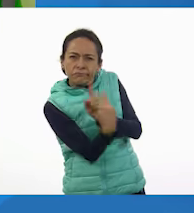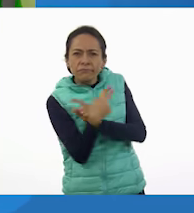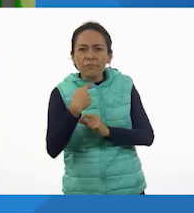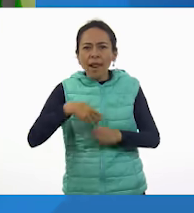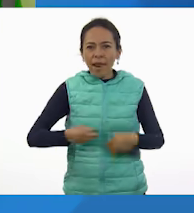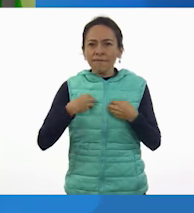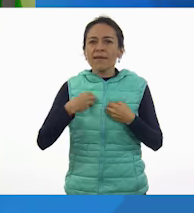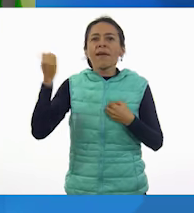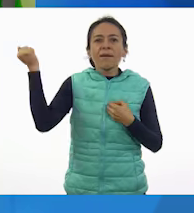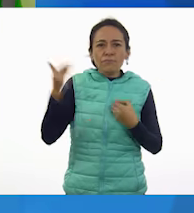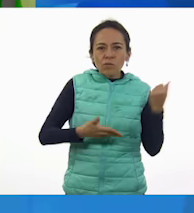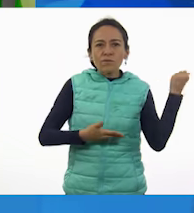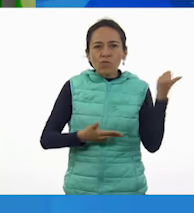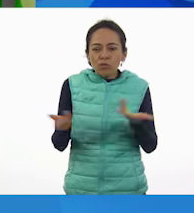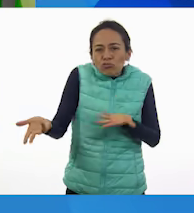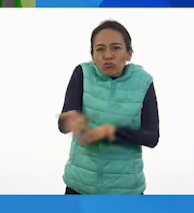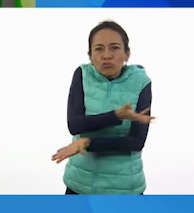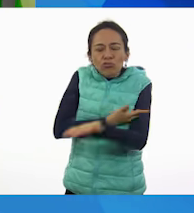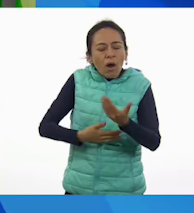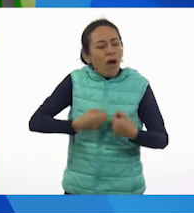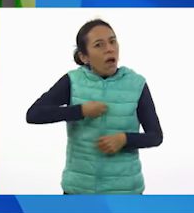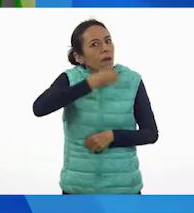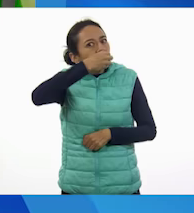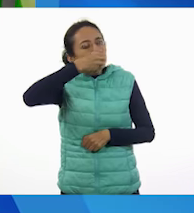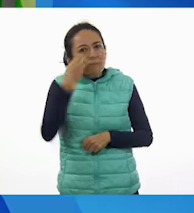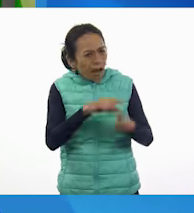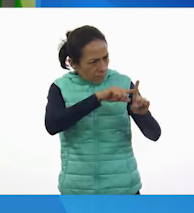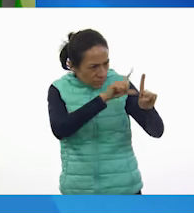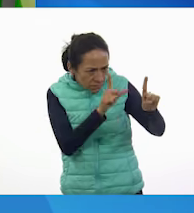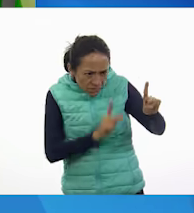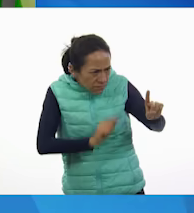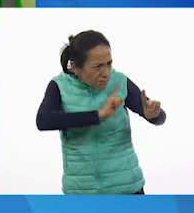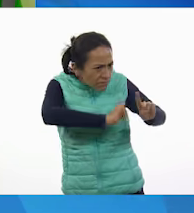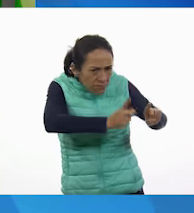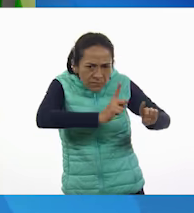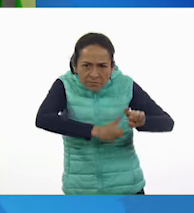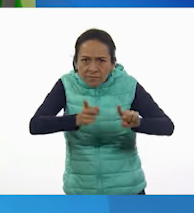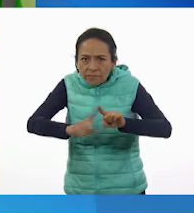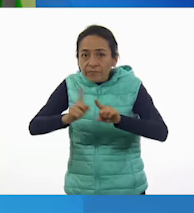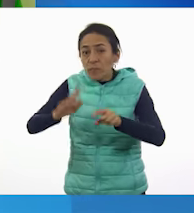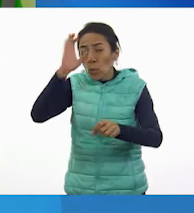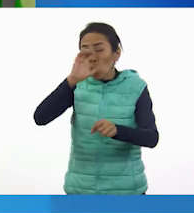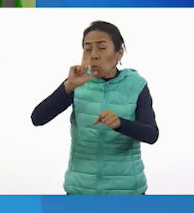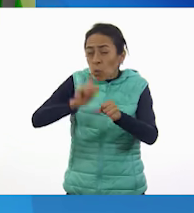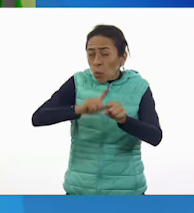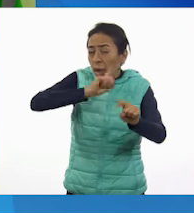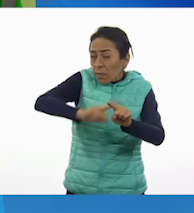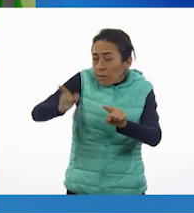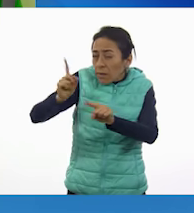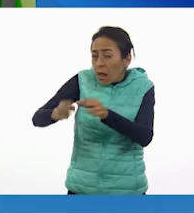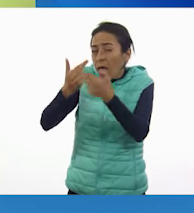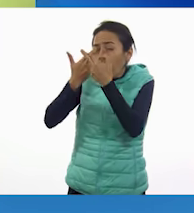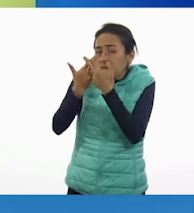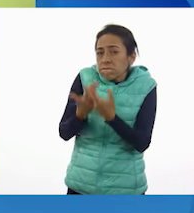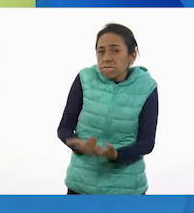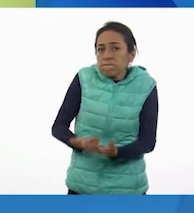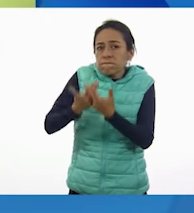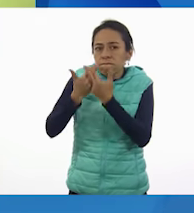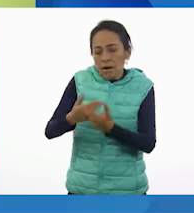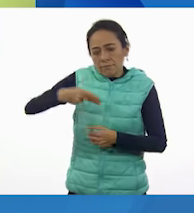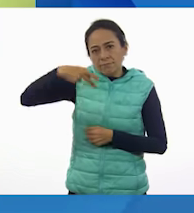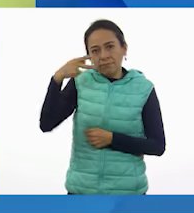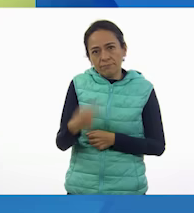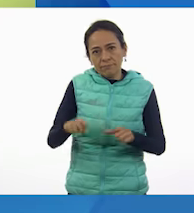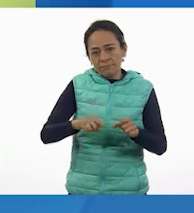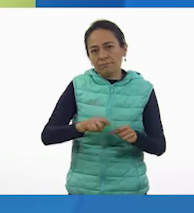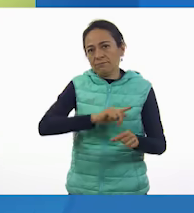¡Qué padre que México sea tan diverso! La diversidad cultural es parte de la identidad de un país. ¿Y ya